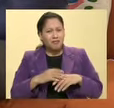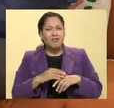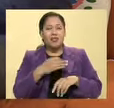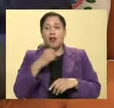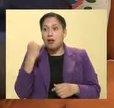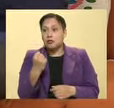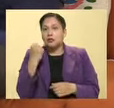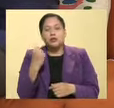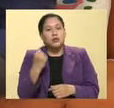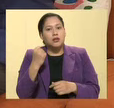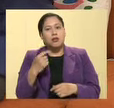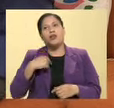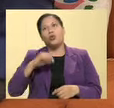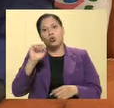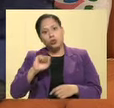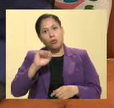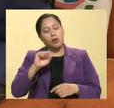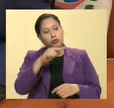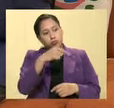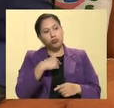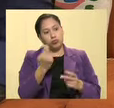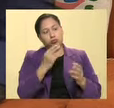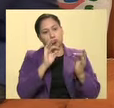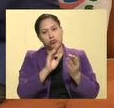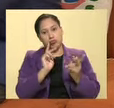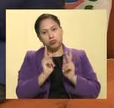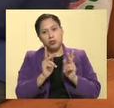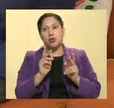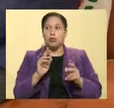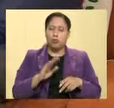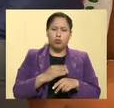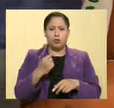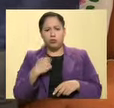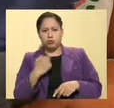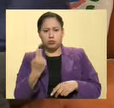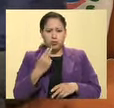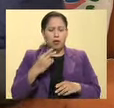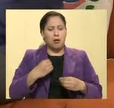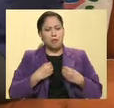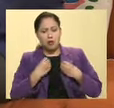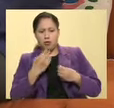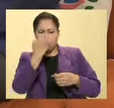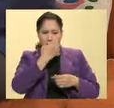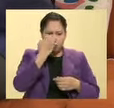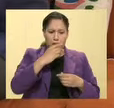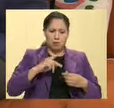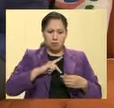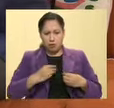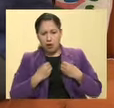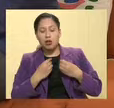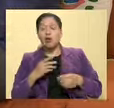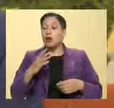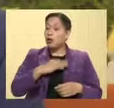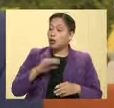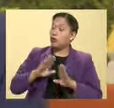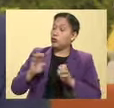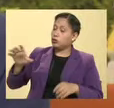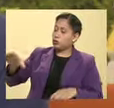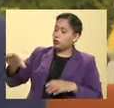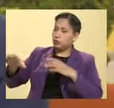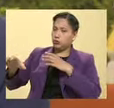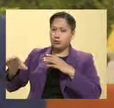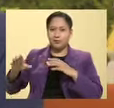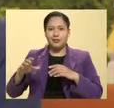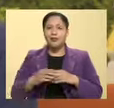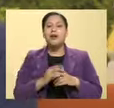tan estrictos de hoy es sábado y tenemos que hablar porque entonces necesitamos validar la vida familiar y entonces dime, hijo, ¿cómo te va en la escuela? No,